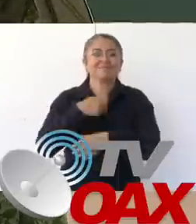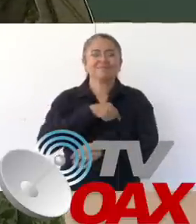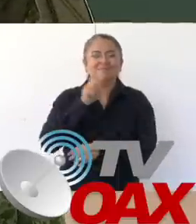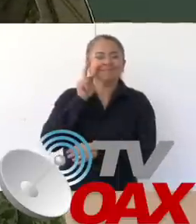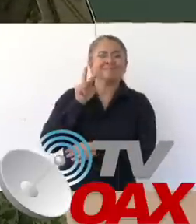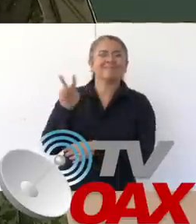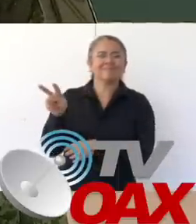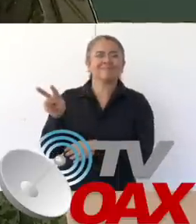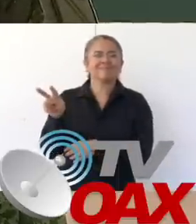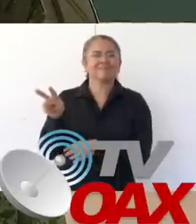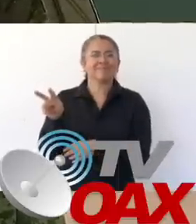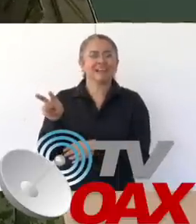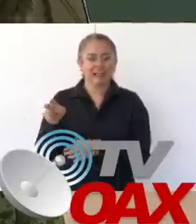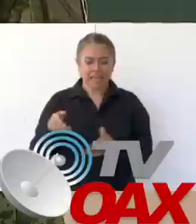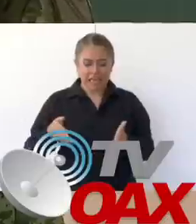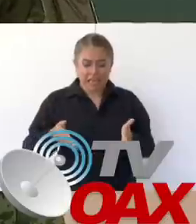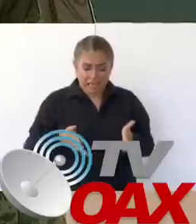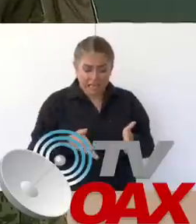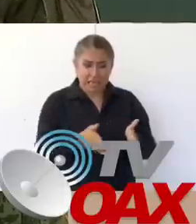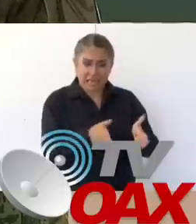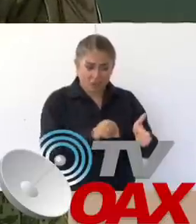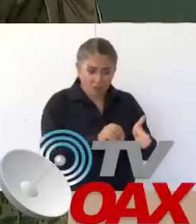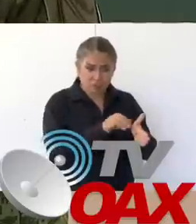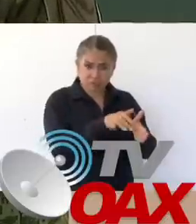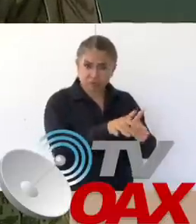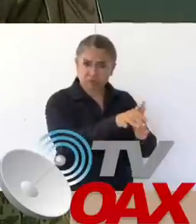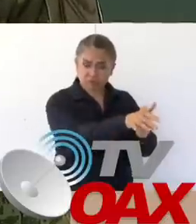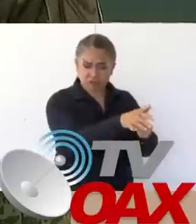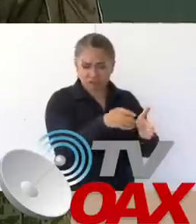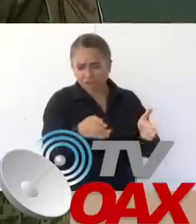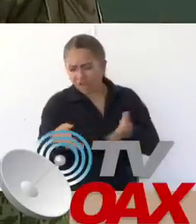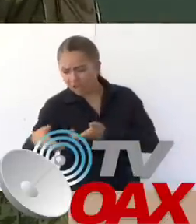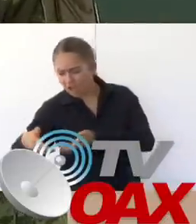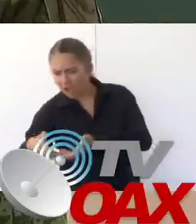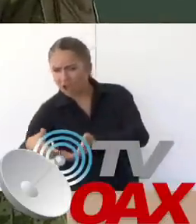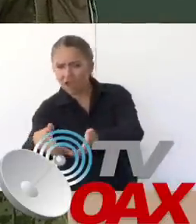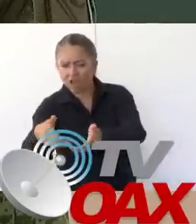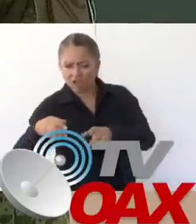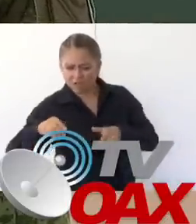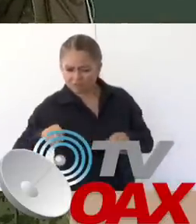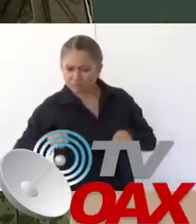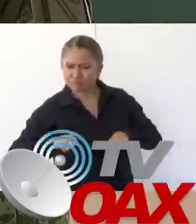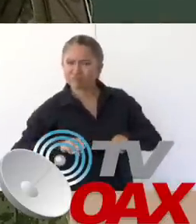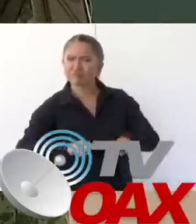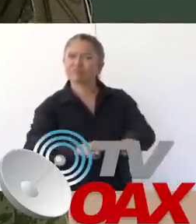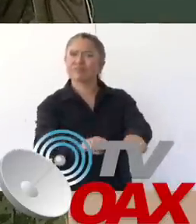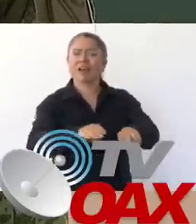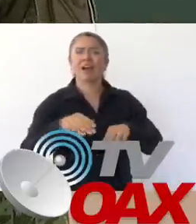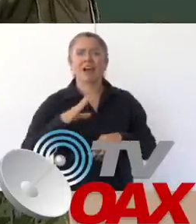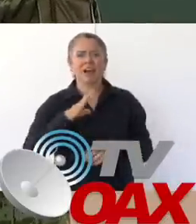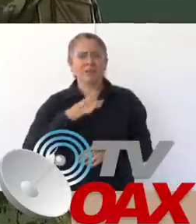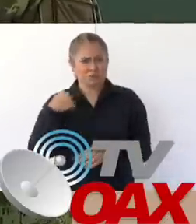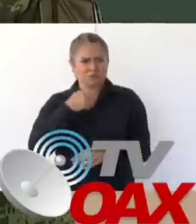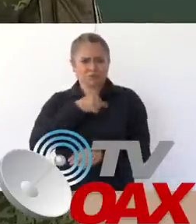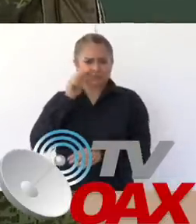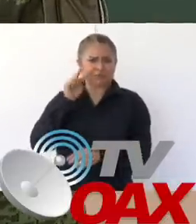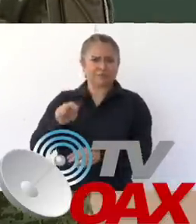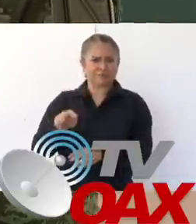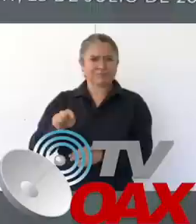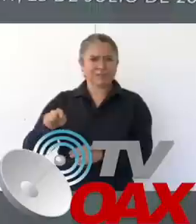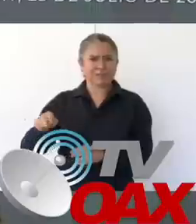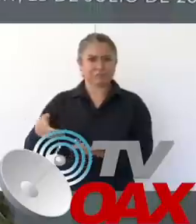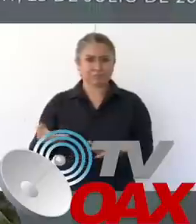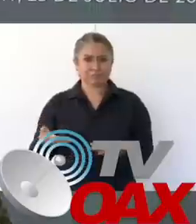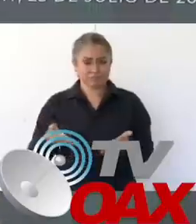paralelos al canal, pues son vías de comunicación que se generan también. Entonces no tan solo hemos hecho canal, hemos hecho vías de comunicación